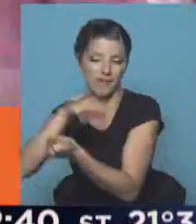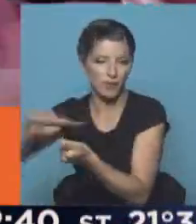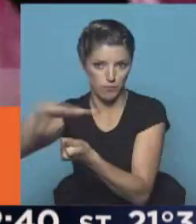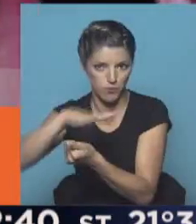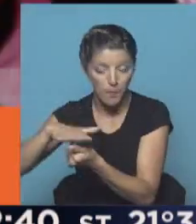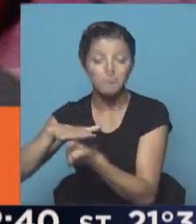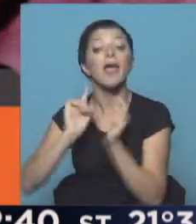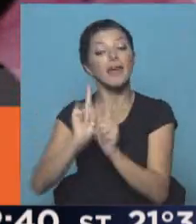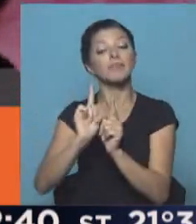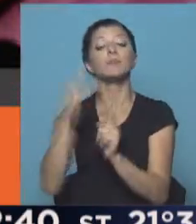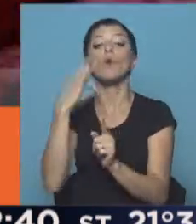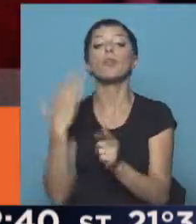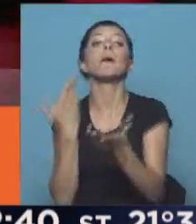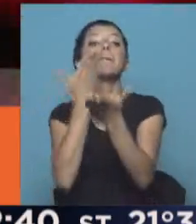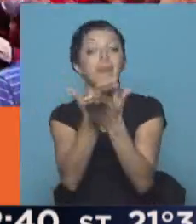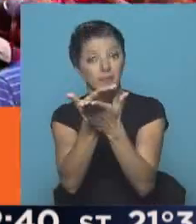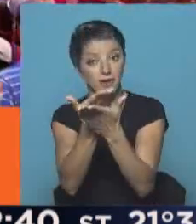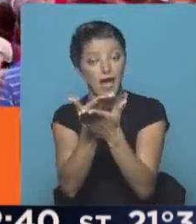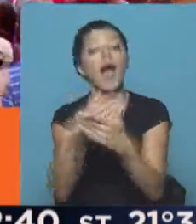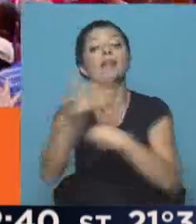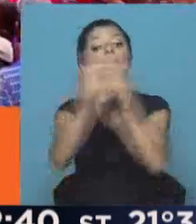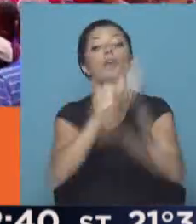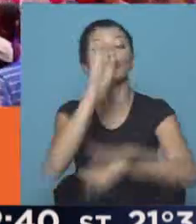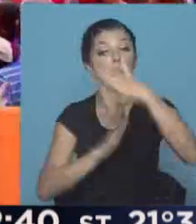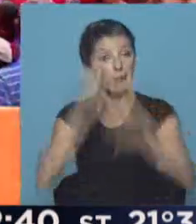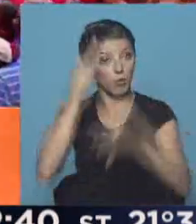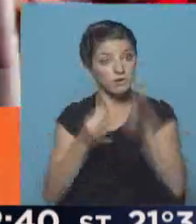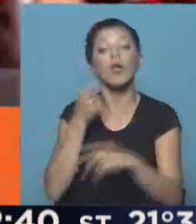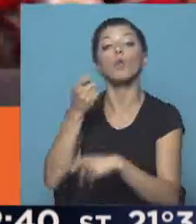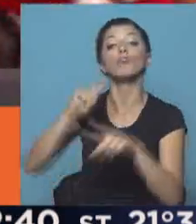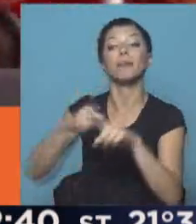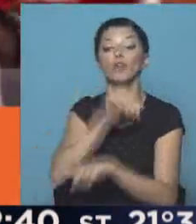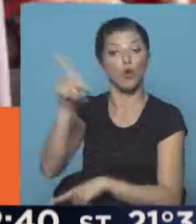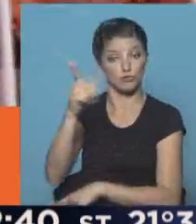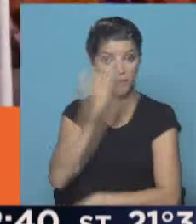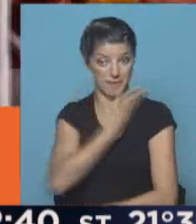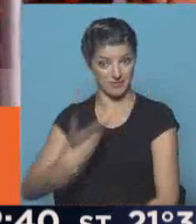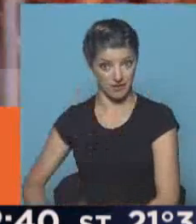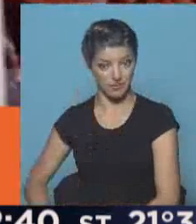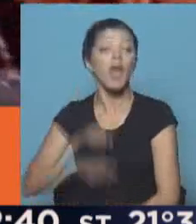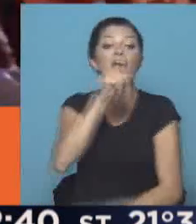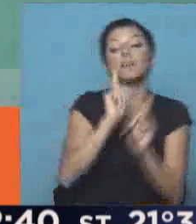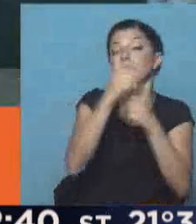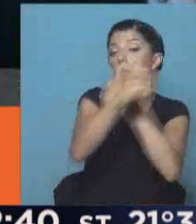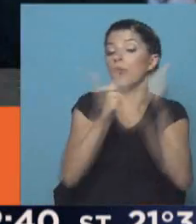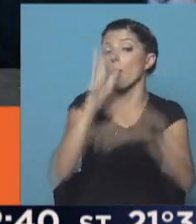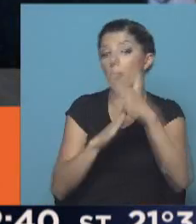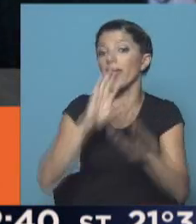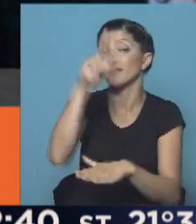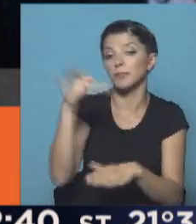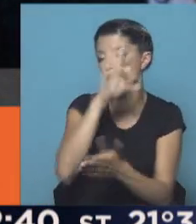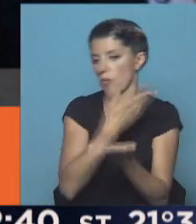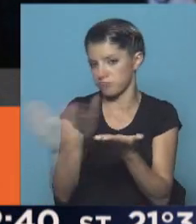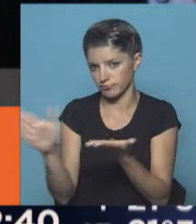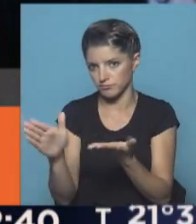debería entonces solicitar el juicio al Tribunal Superior de Justicia, que puede aceptarla o descartarla. Que no nos